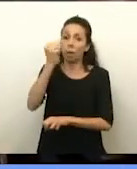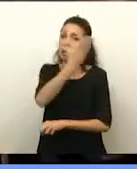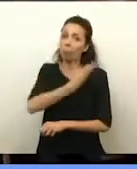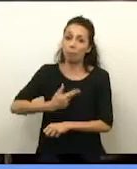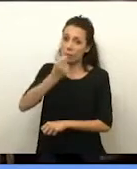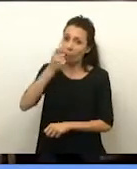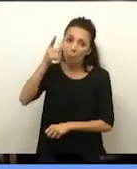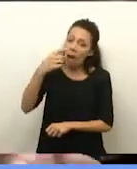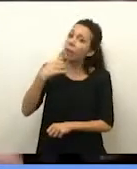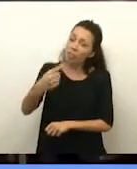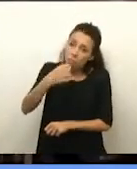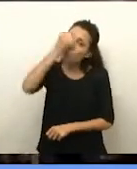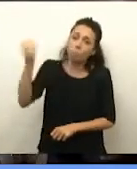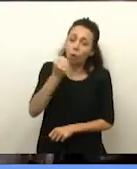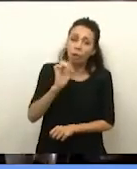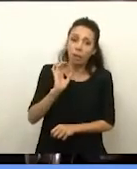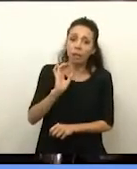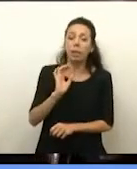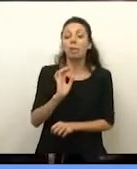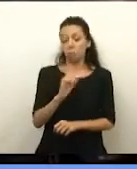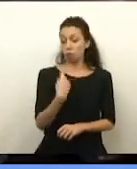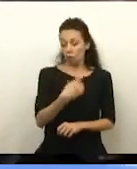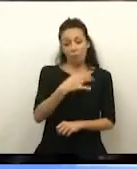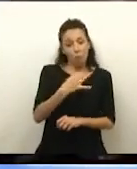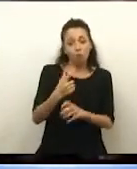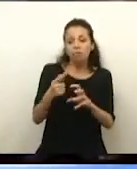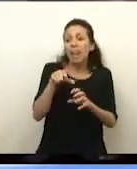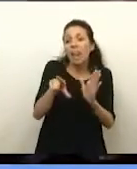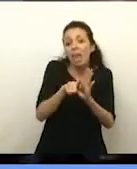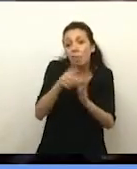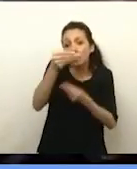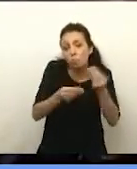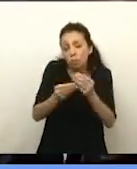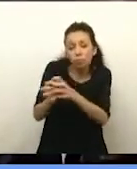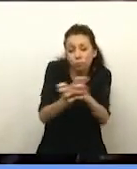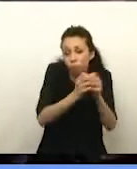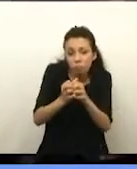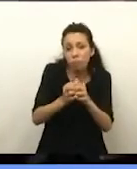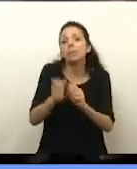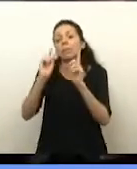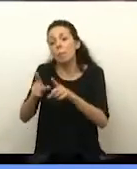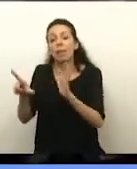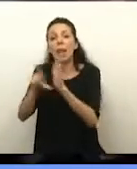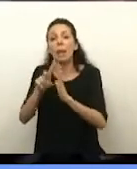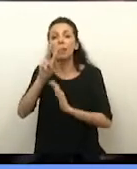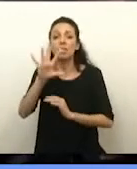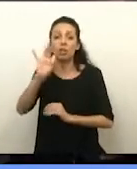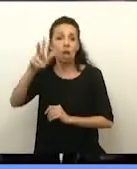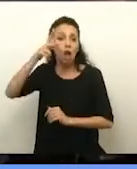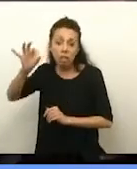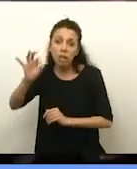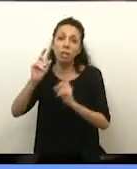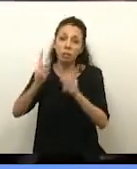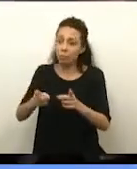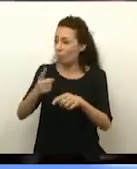para nosotros discutir esta ley de presupuesto y todas estas medidas y quedarnos sin la ley 25080 por que fenece por el